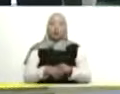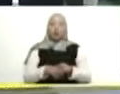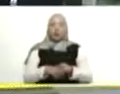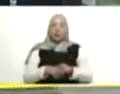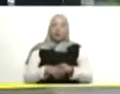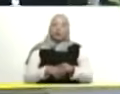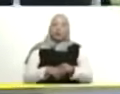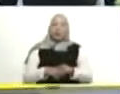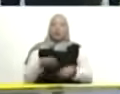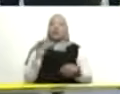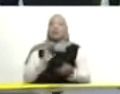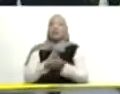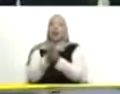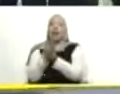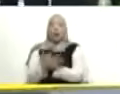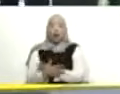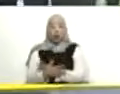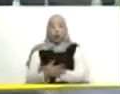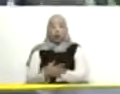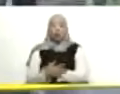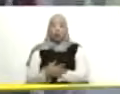Se acabaron